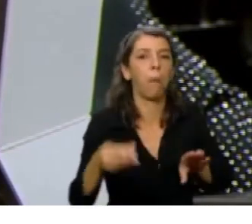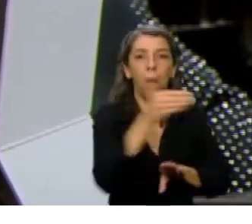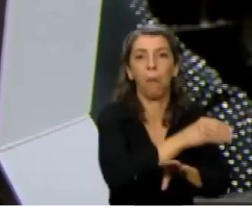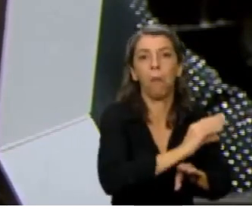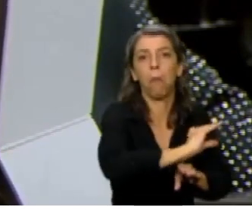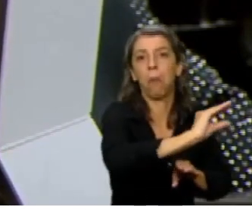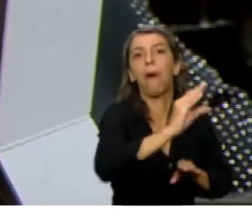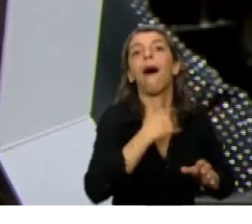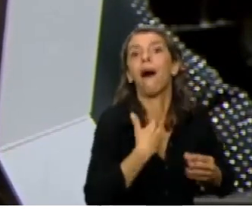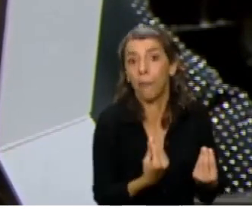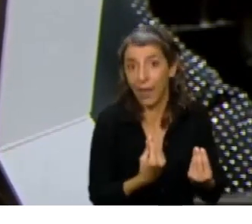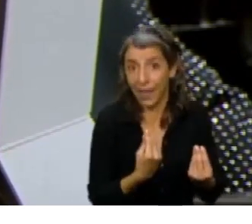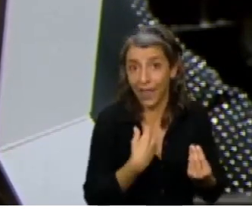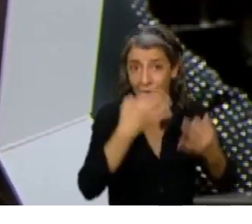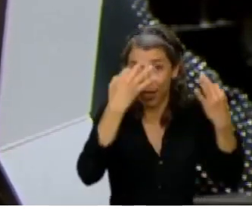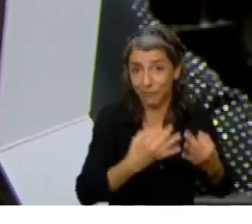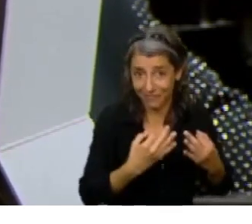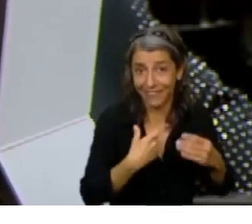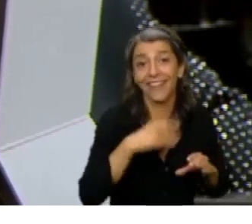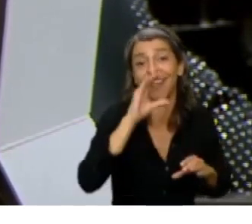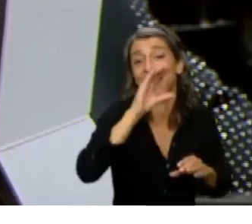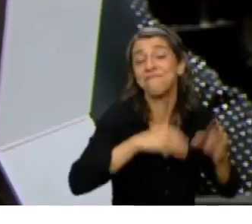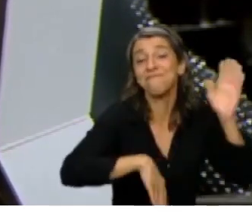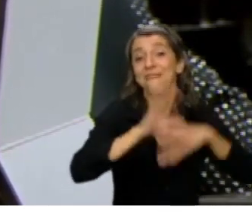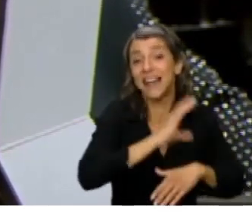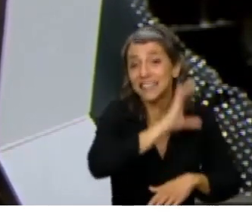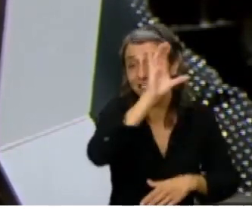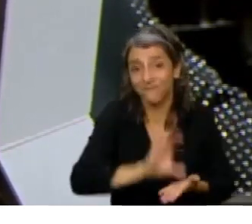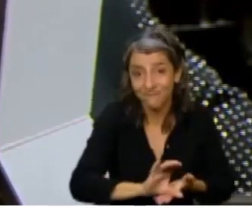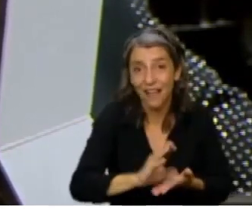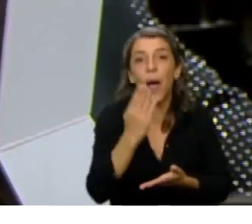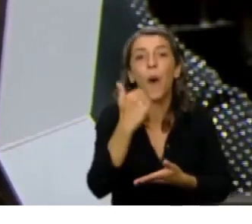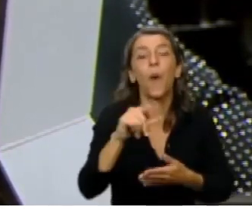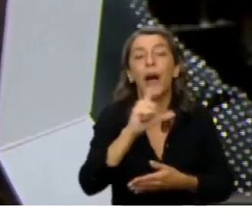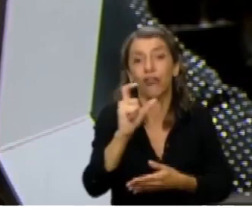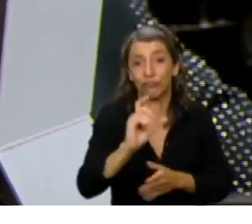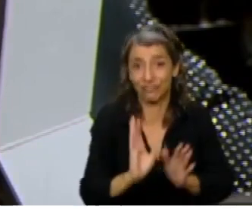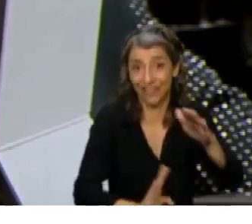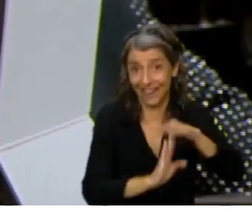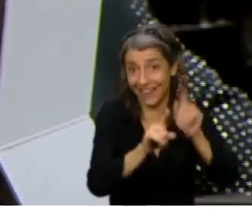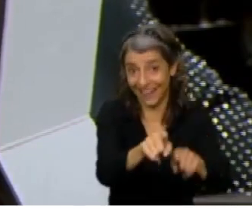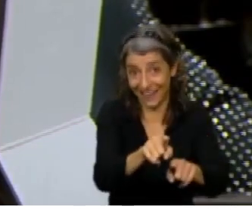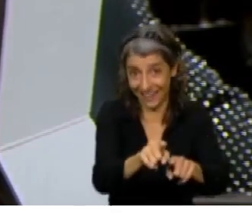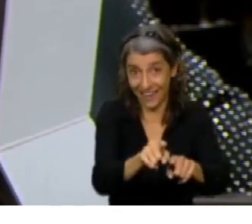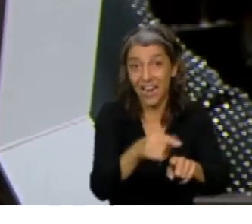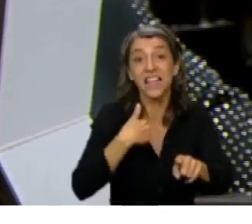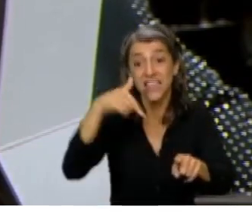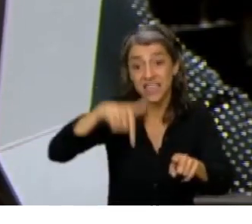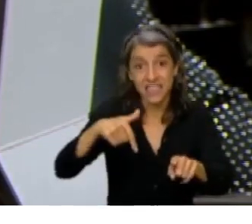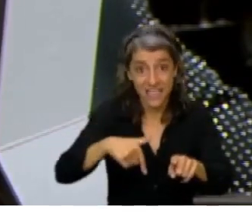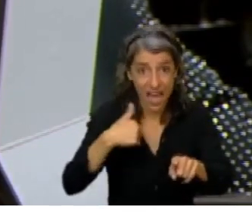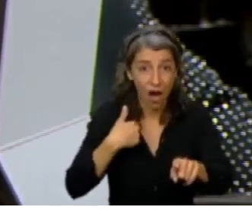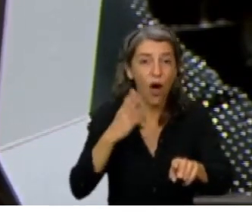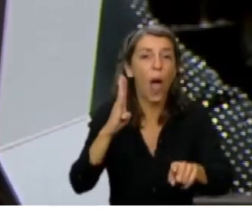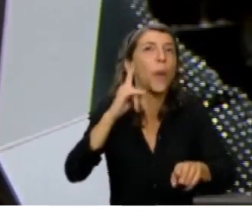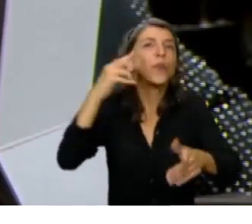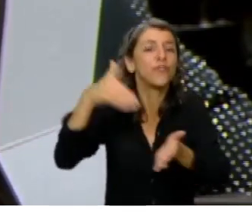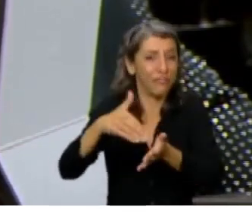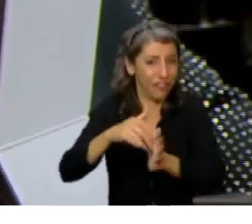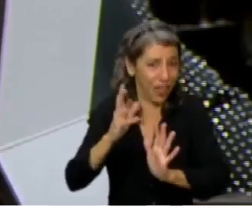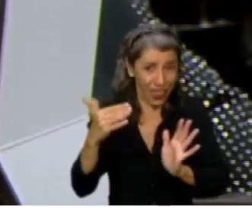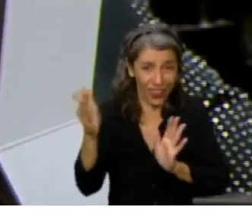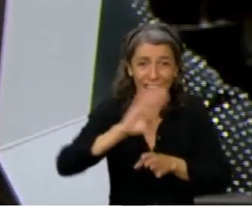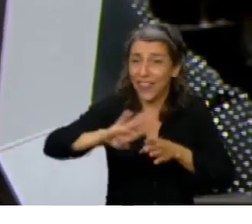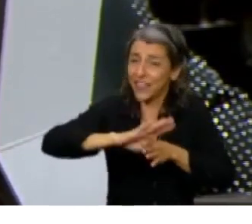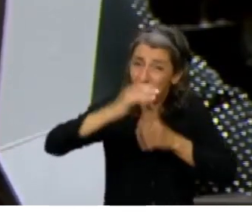es el Banco Central, cuya deuda ya llega a 8,6 billones, insisto, y el año que viene, a esta velocidad de tasa de